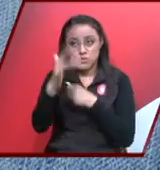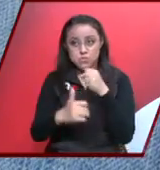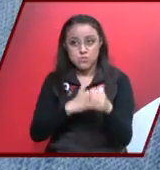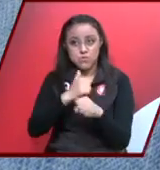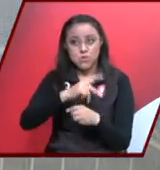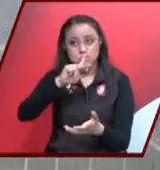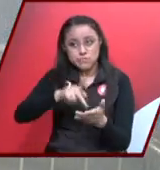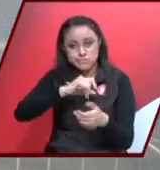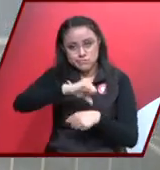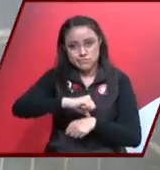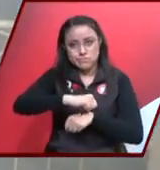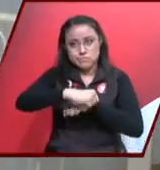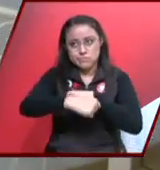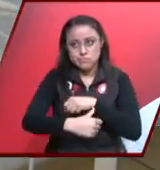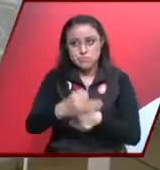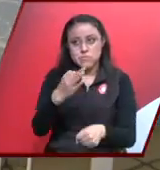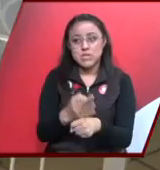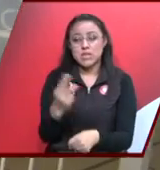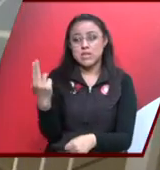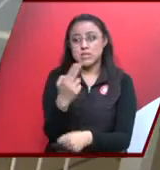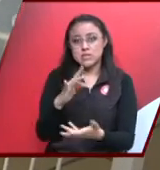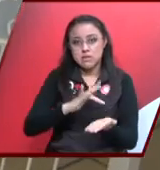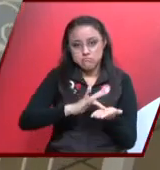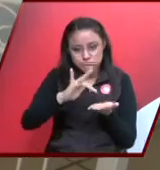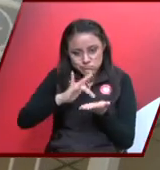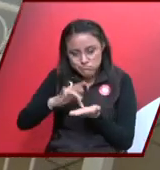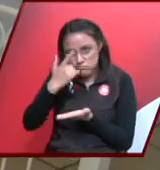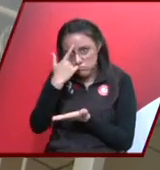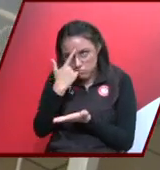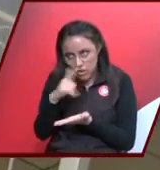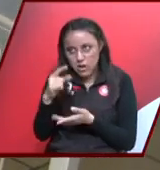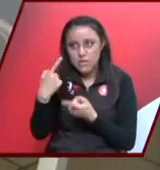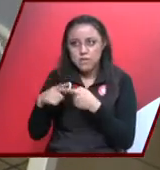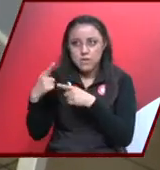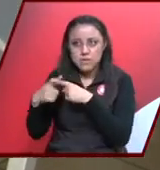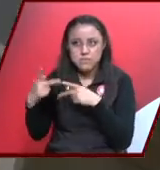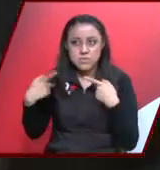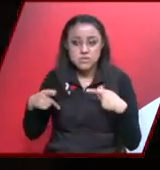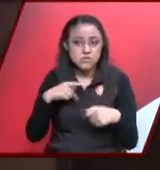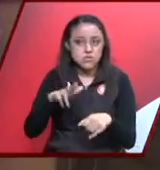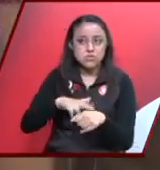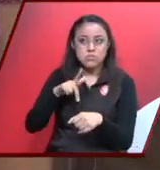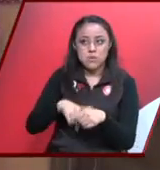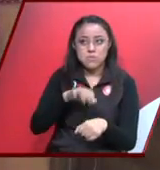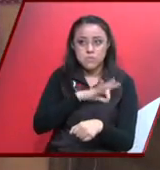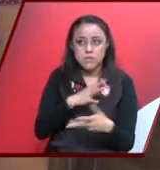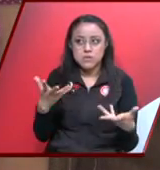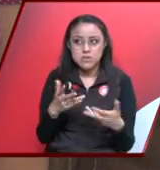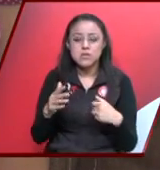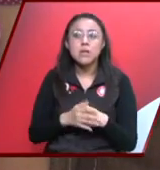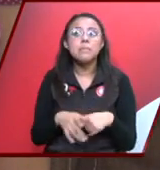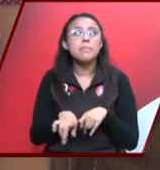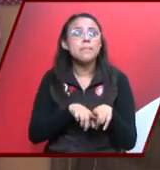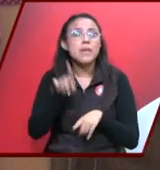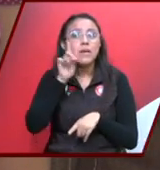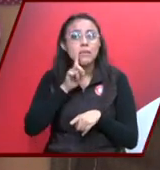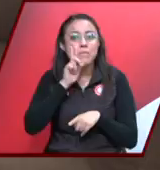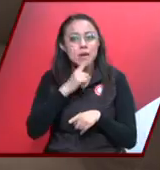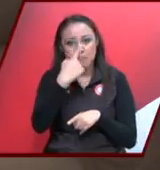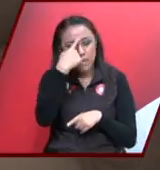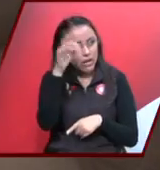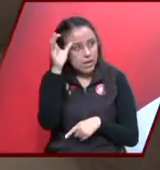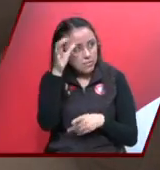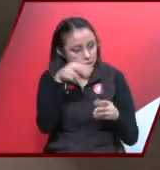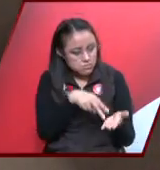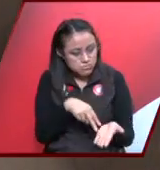de nueva cuenta y ahora necesita ayuda para hacer incluso tareas que otros realizarían con normalidad. Pues a mi hermana para levantarla de la cama,